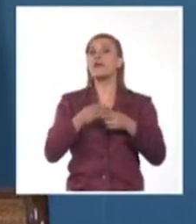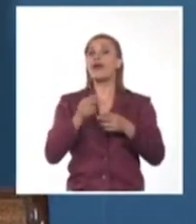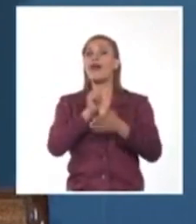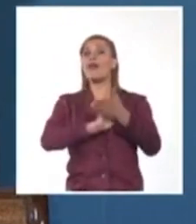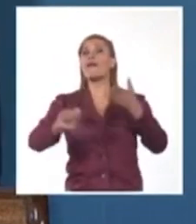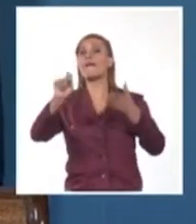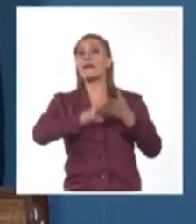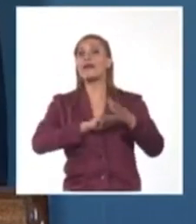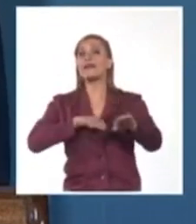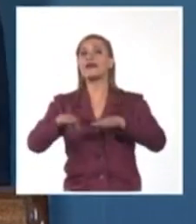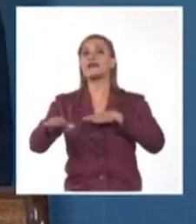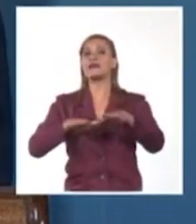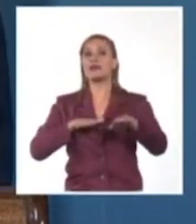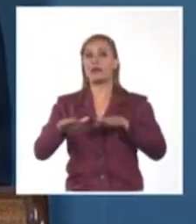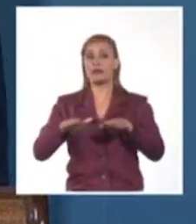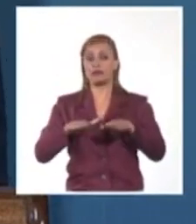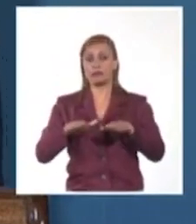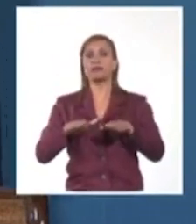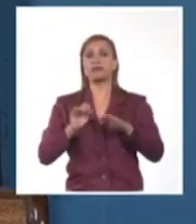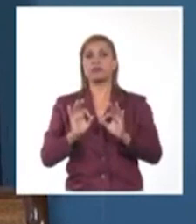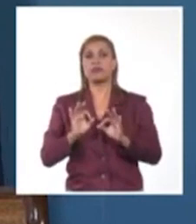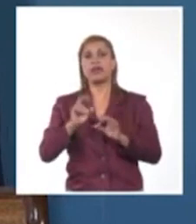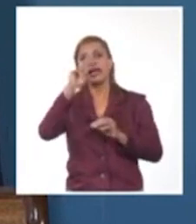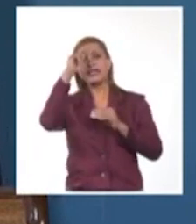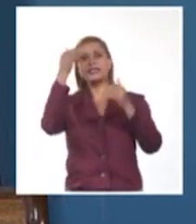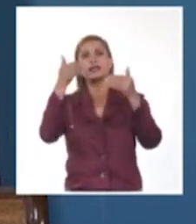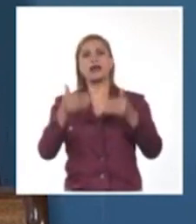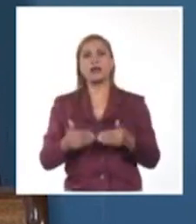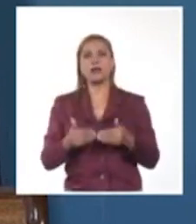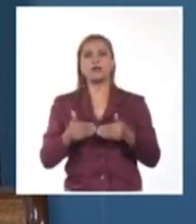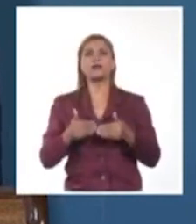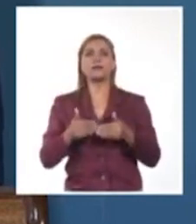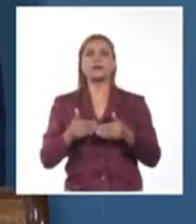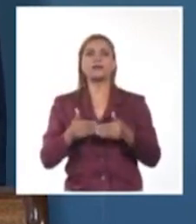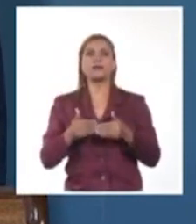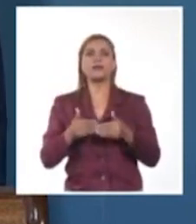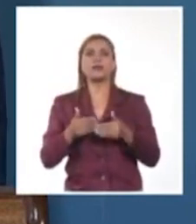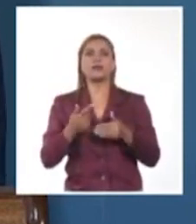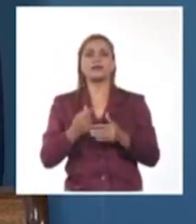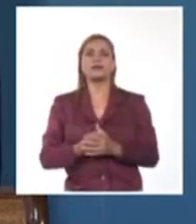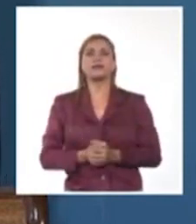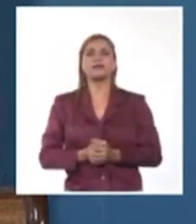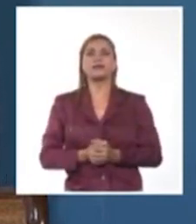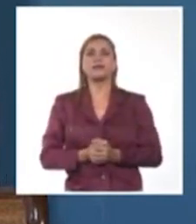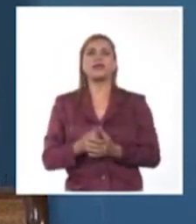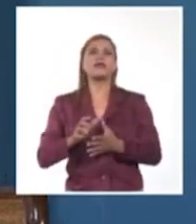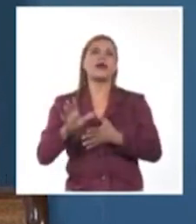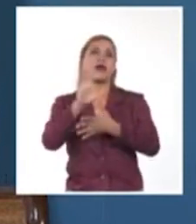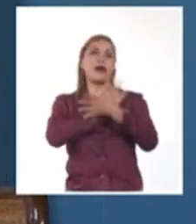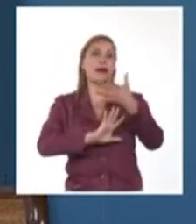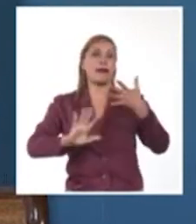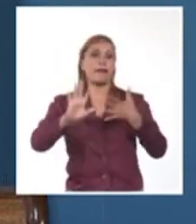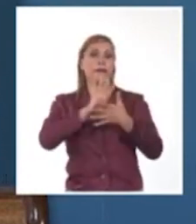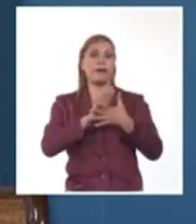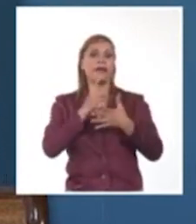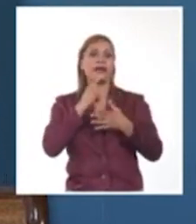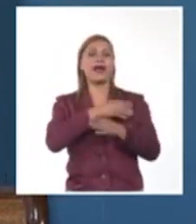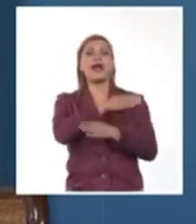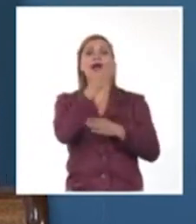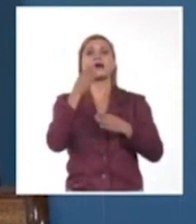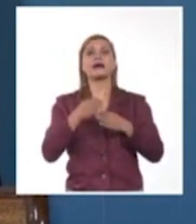de acción en salud y de resiliencia de las Américas hasta el